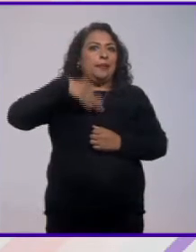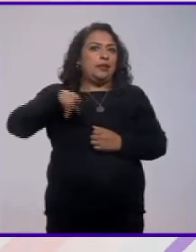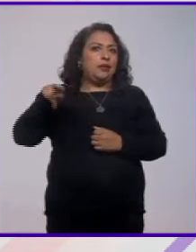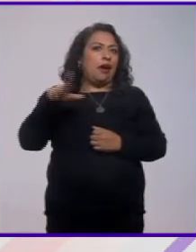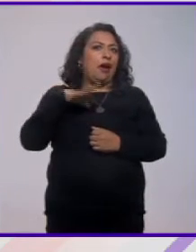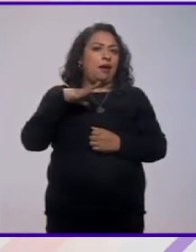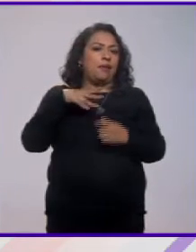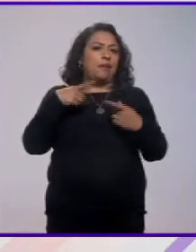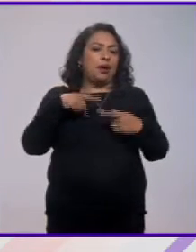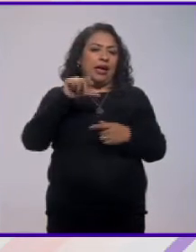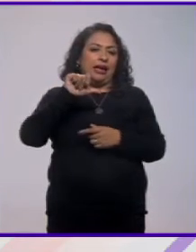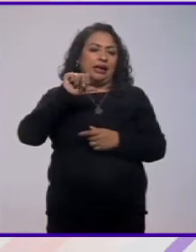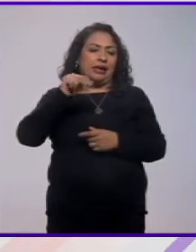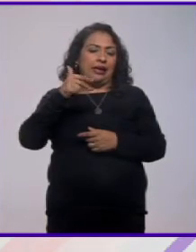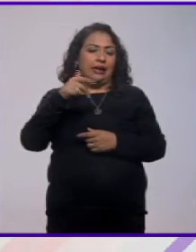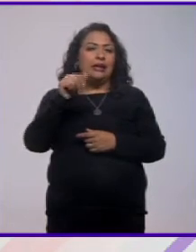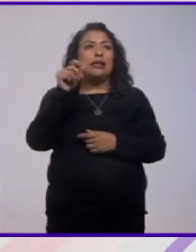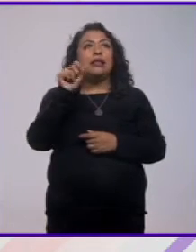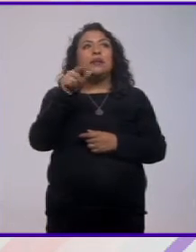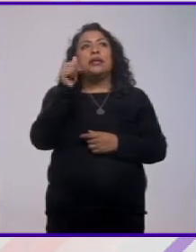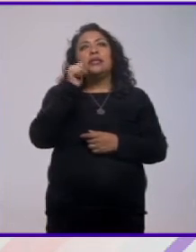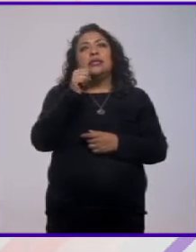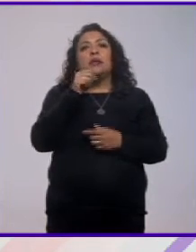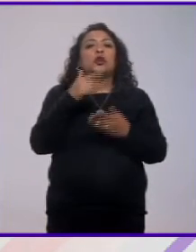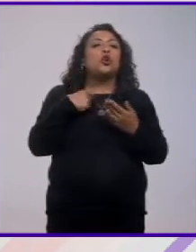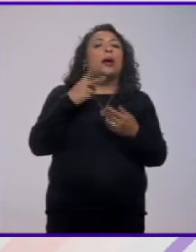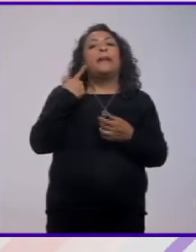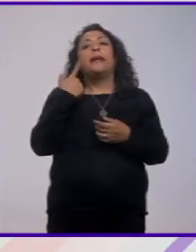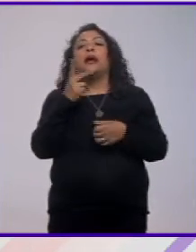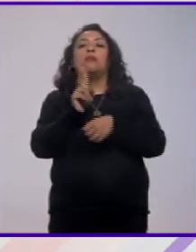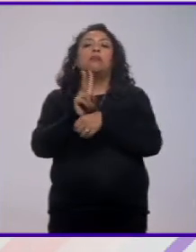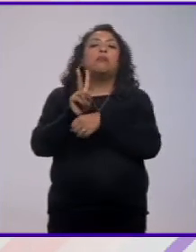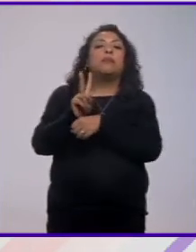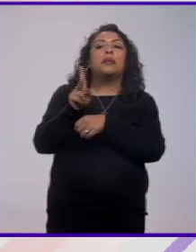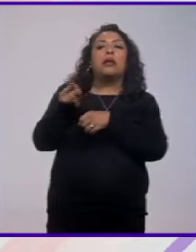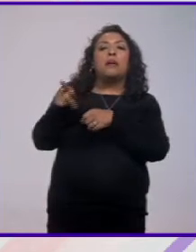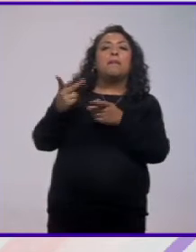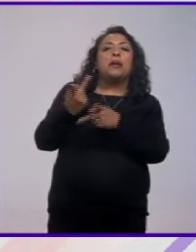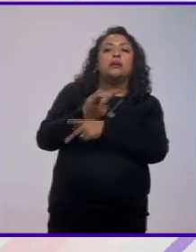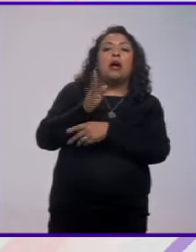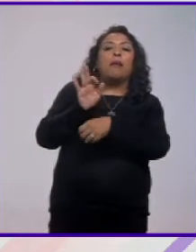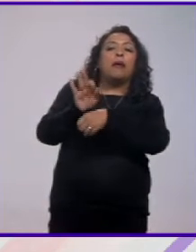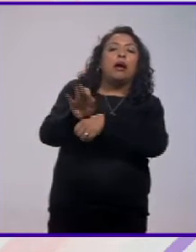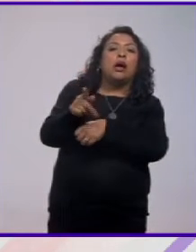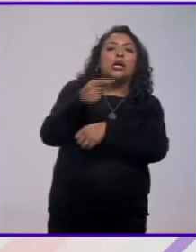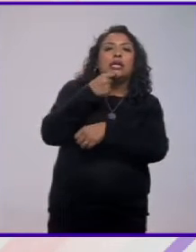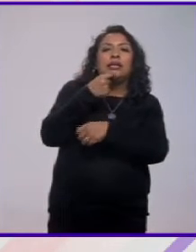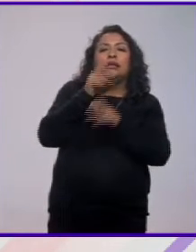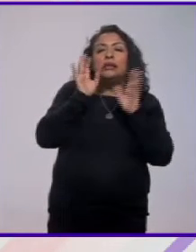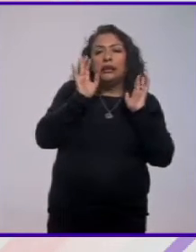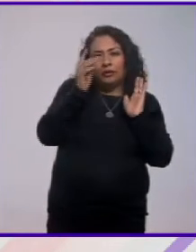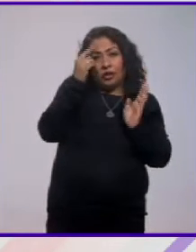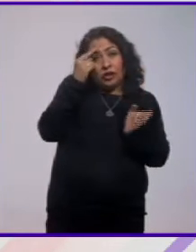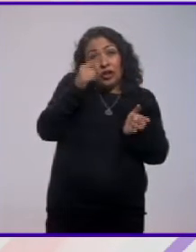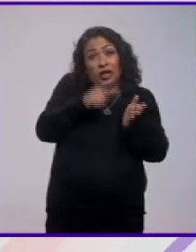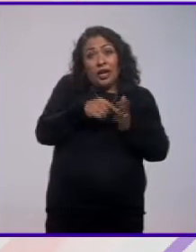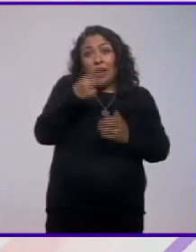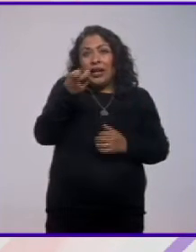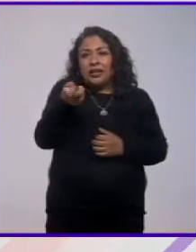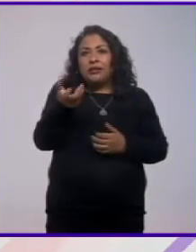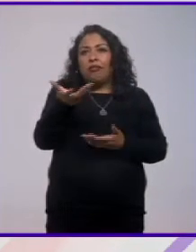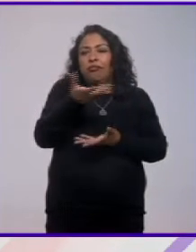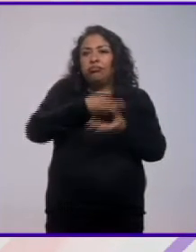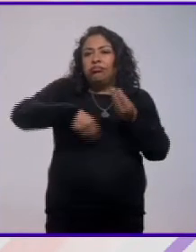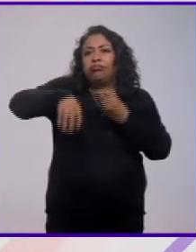vez trataba siempre de estar como también al pendiente de lo que pasaba con ella y con la niña. Entonces yo creo que eso se